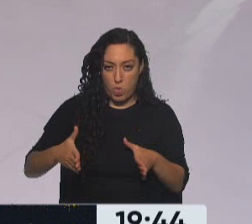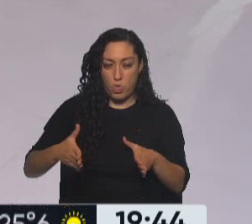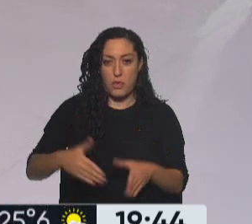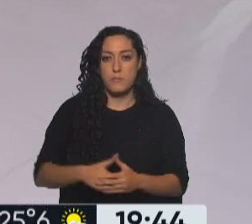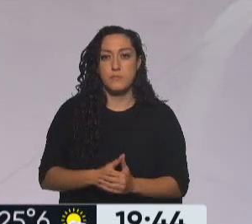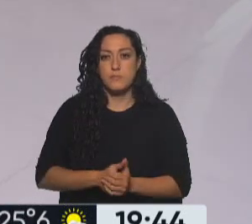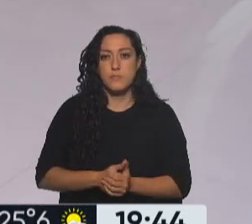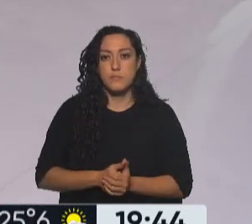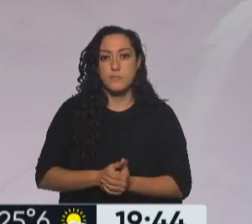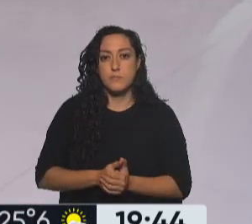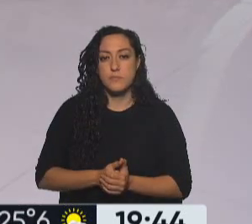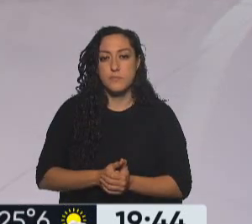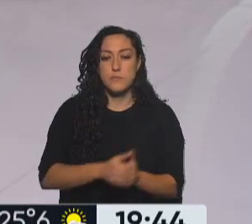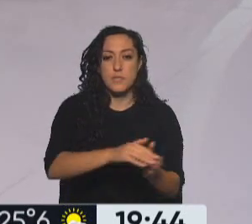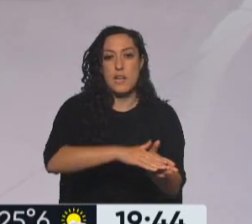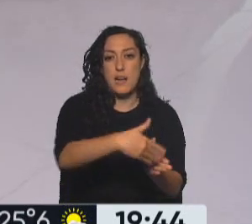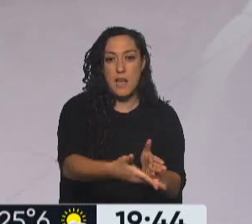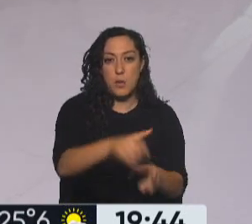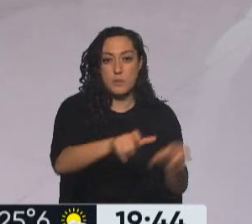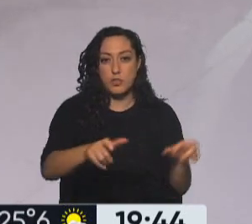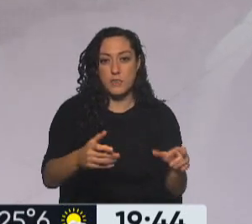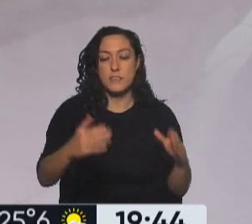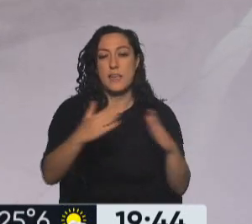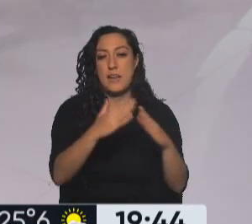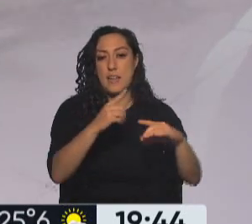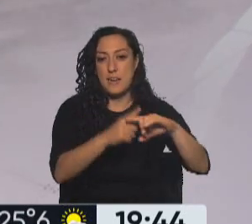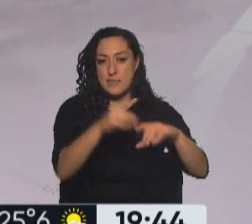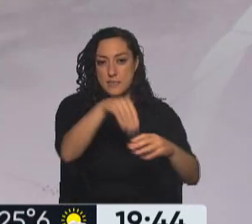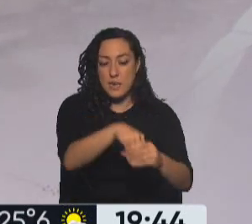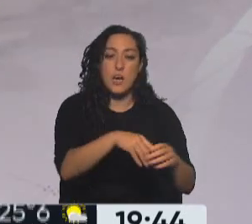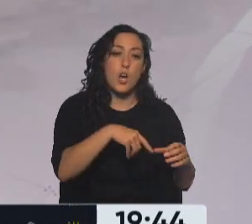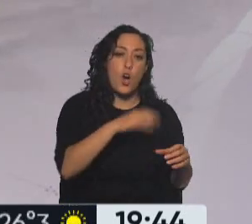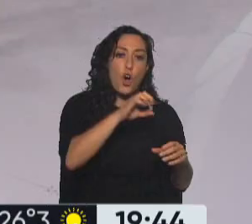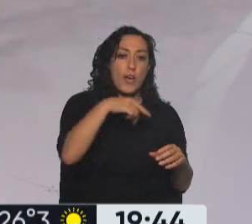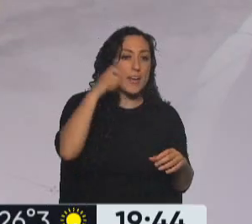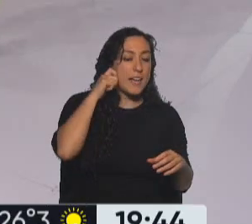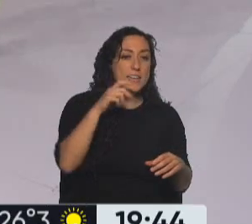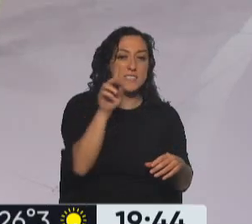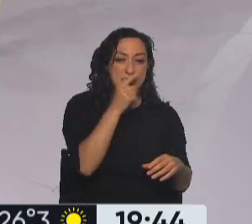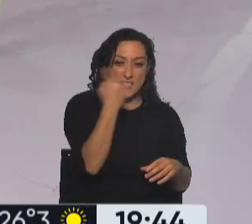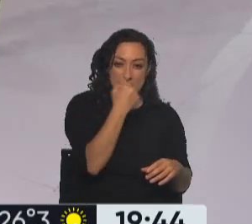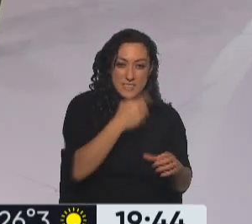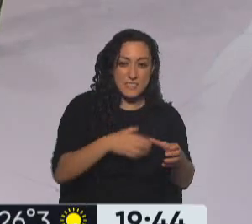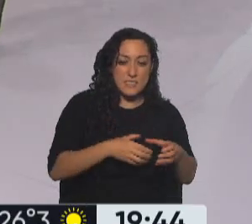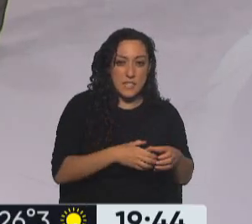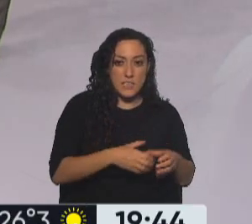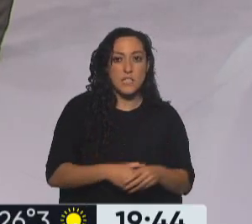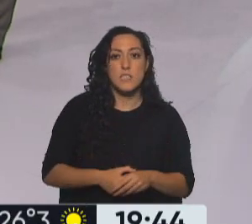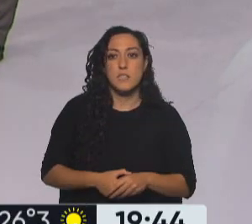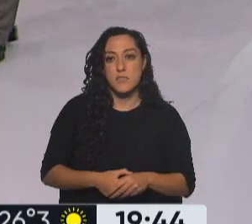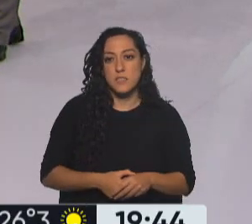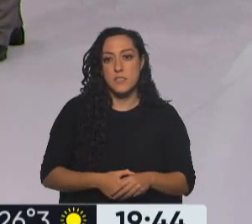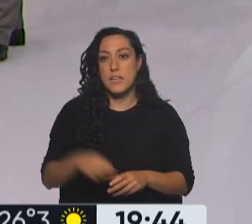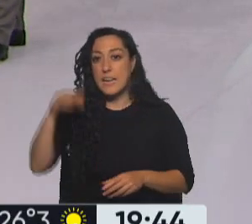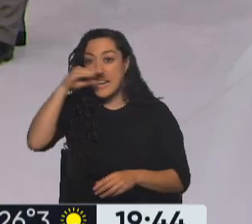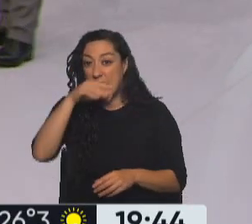Papa, el clero. Del otro lado, los miembros de ONG, que se ven en celeste, y donde ustedes ven la parte